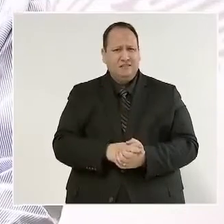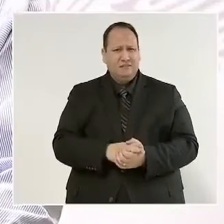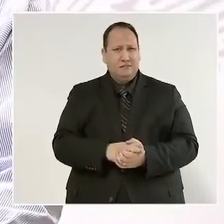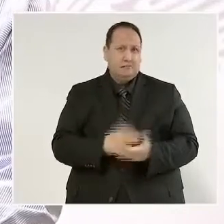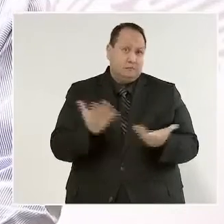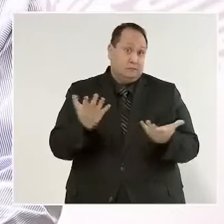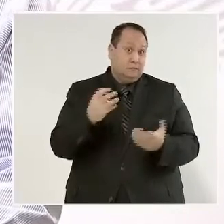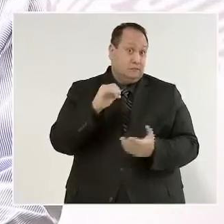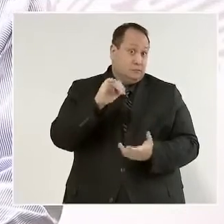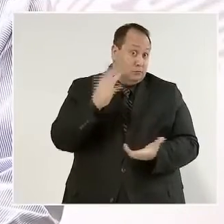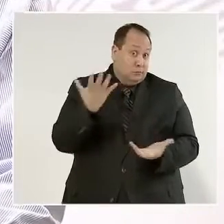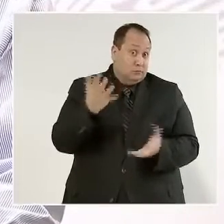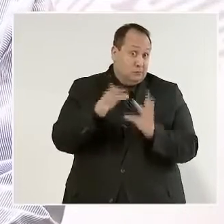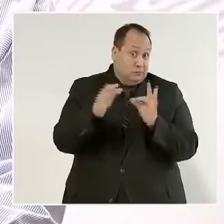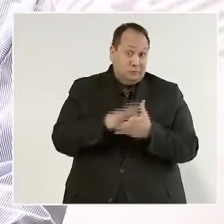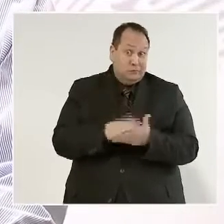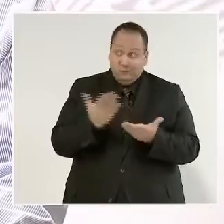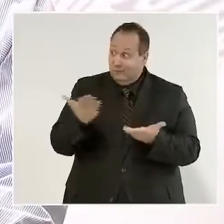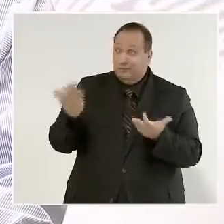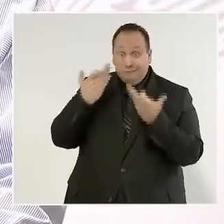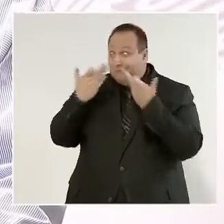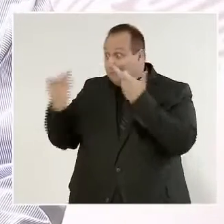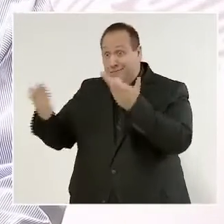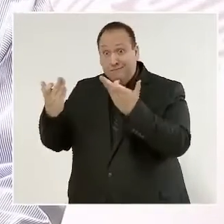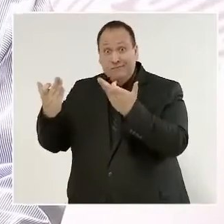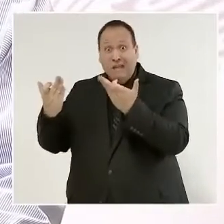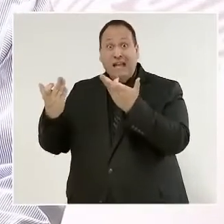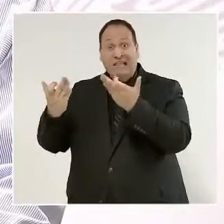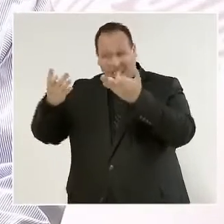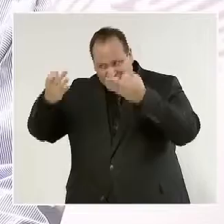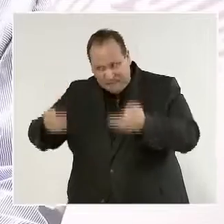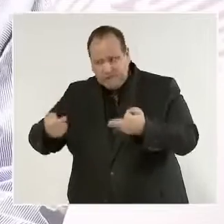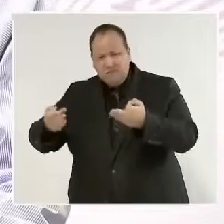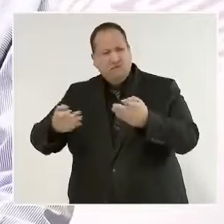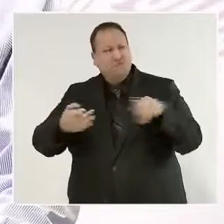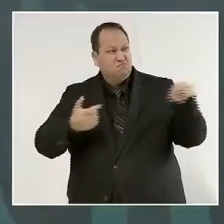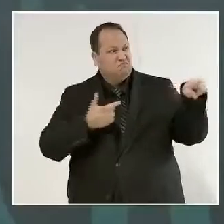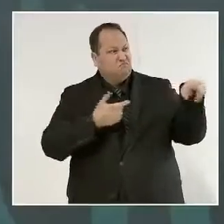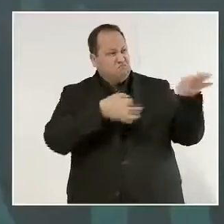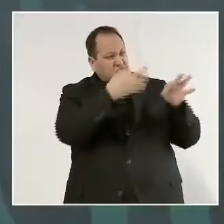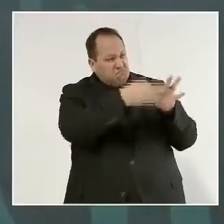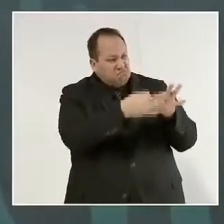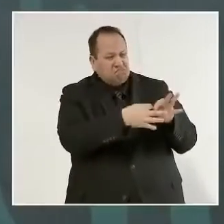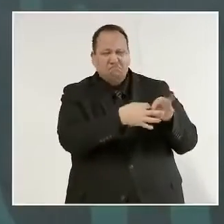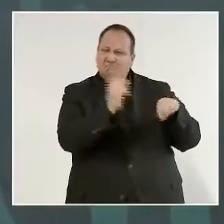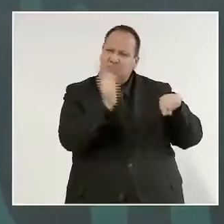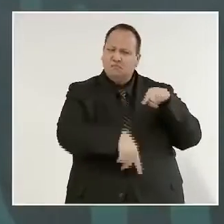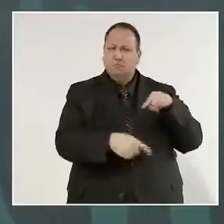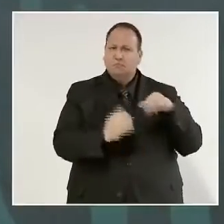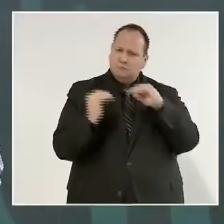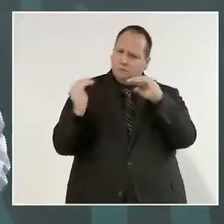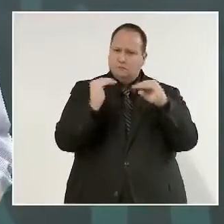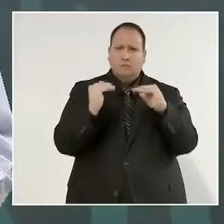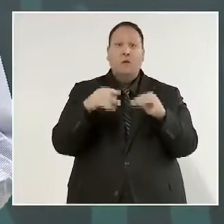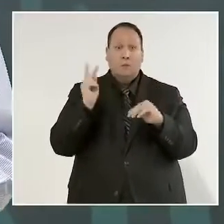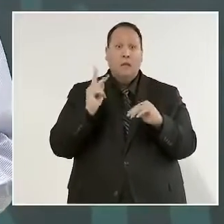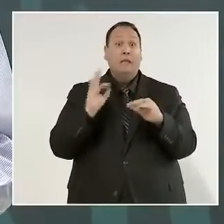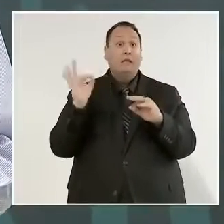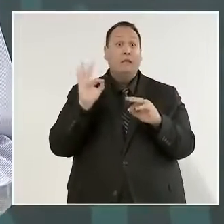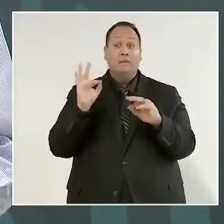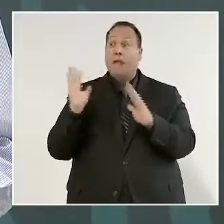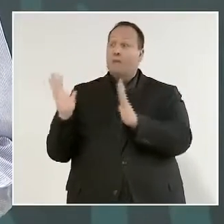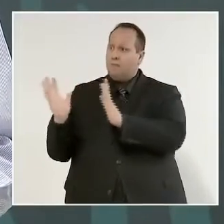Sí, eso es la democracia representativa, pero si se aplica la